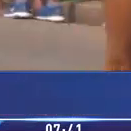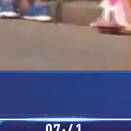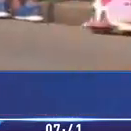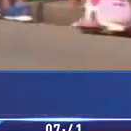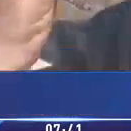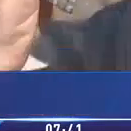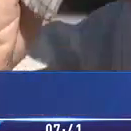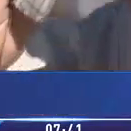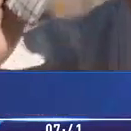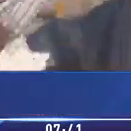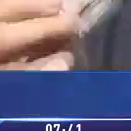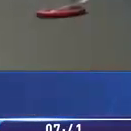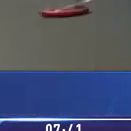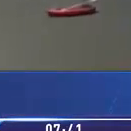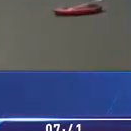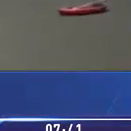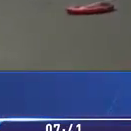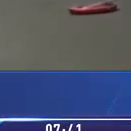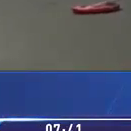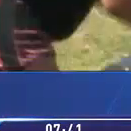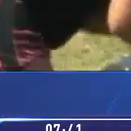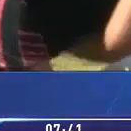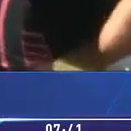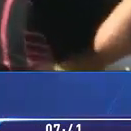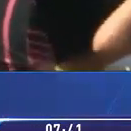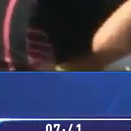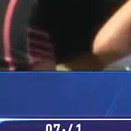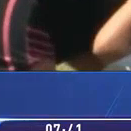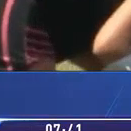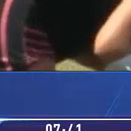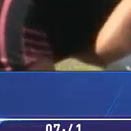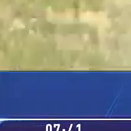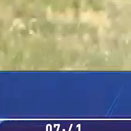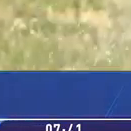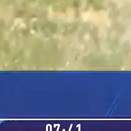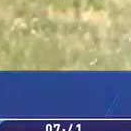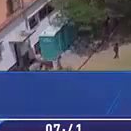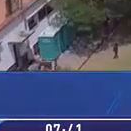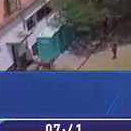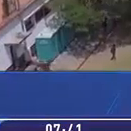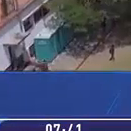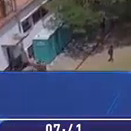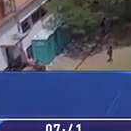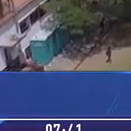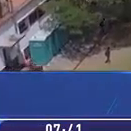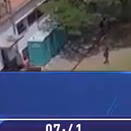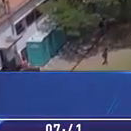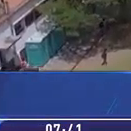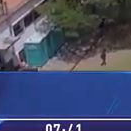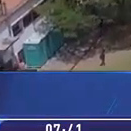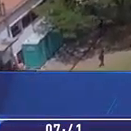de calor con temperaturas superiores a 40 grados centígrados. Esto le contamos, venimos.